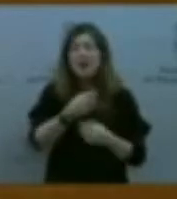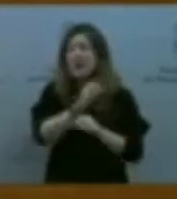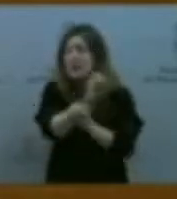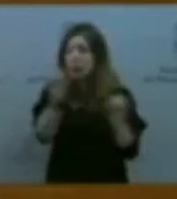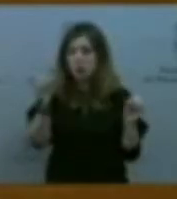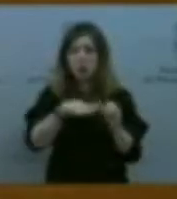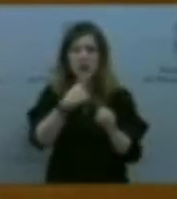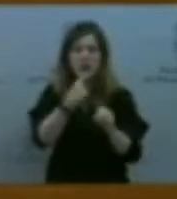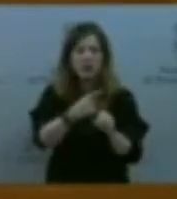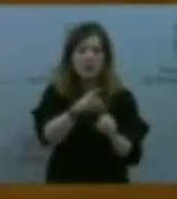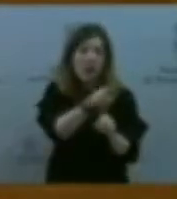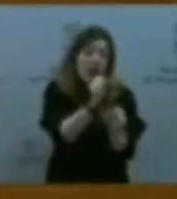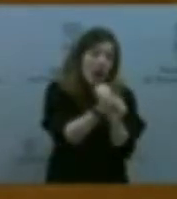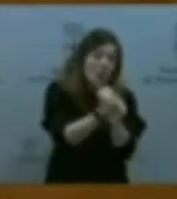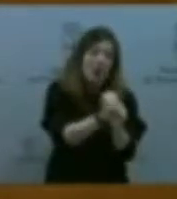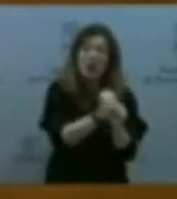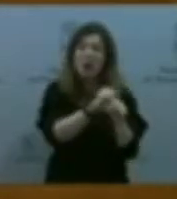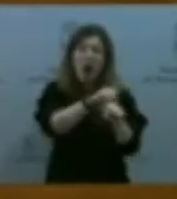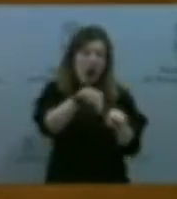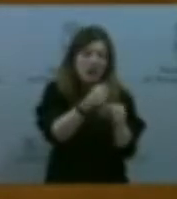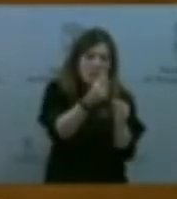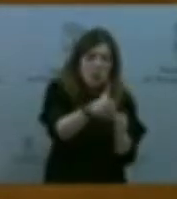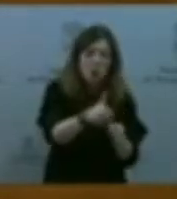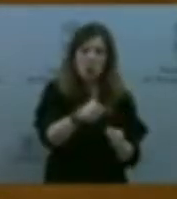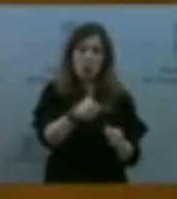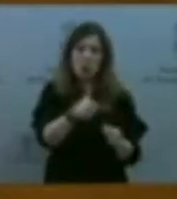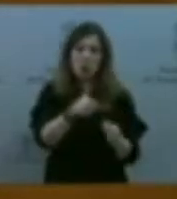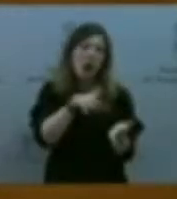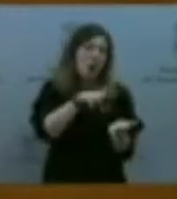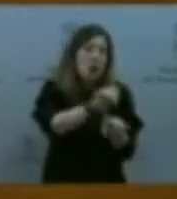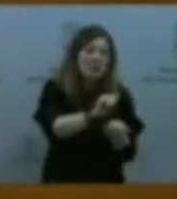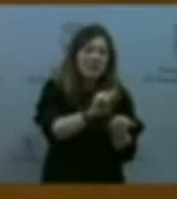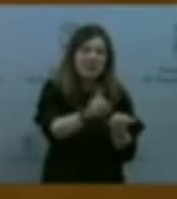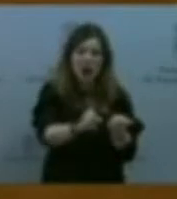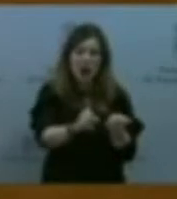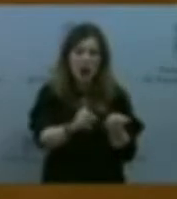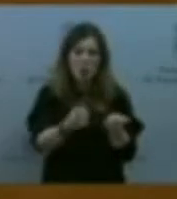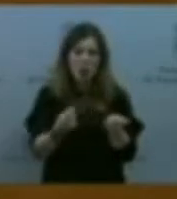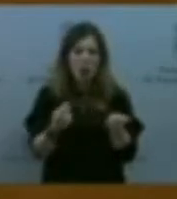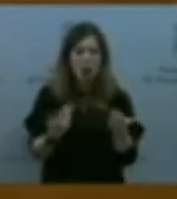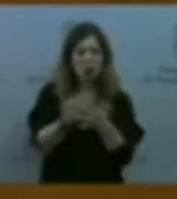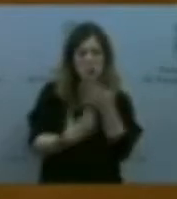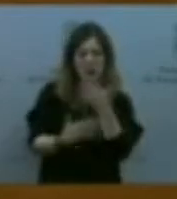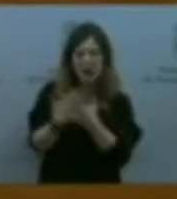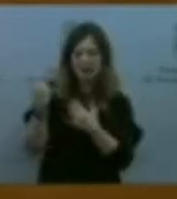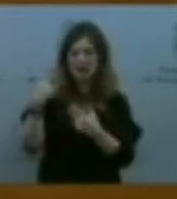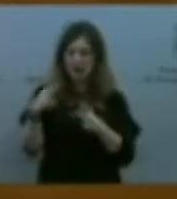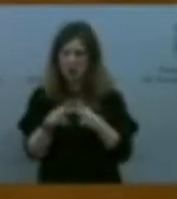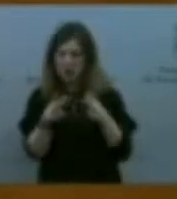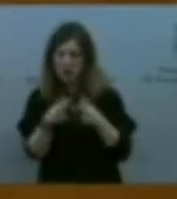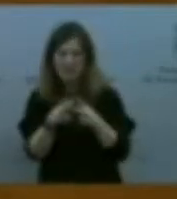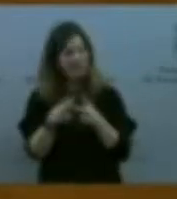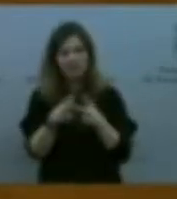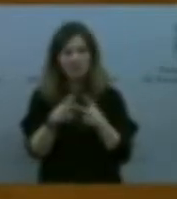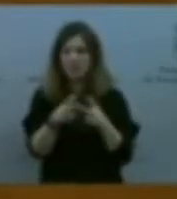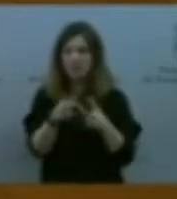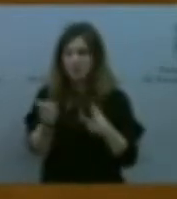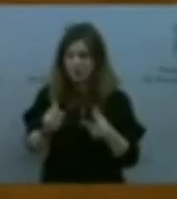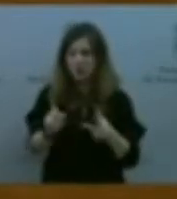temporal no me compensa combinarlo con el salario social. Tiene que compensar siempre el empleo,